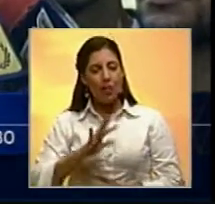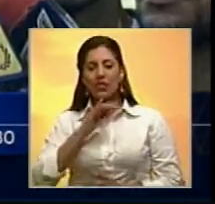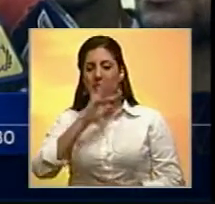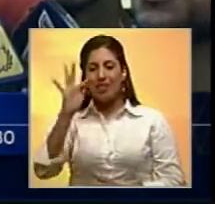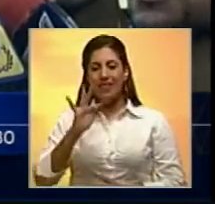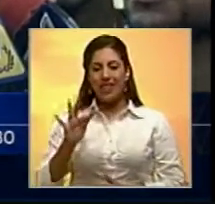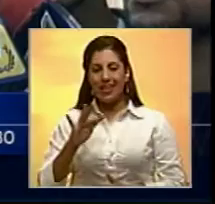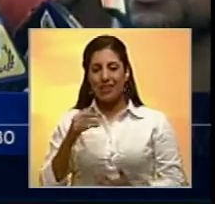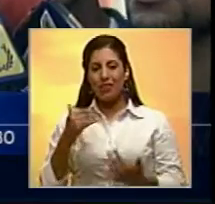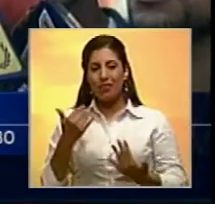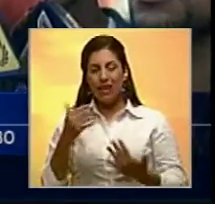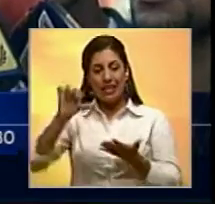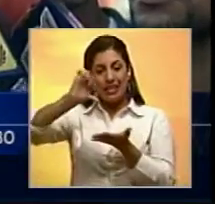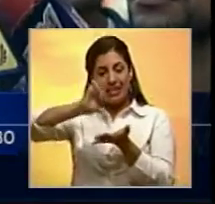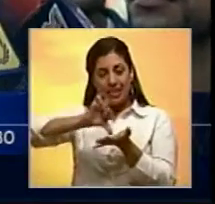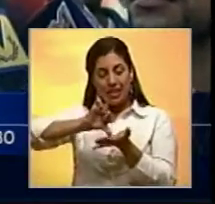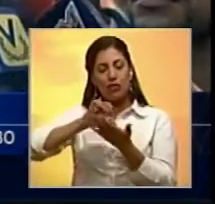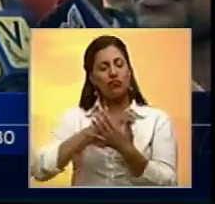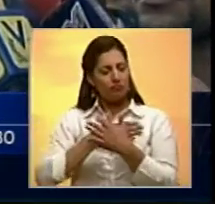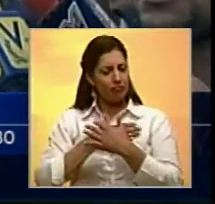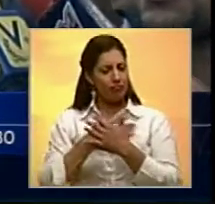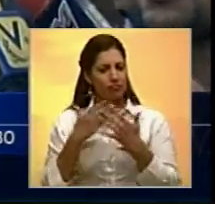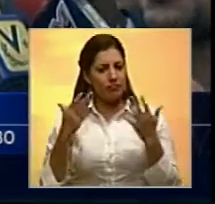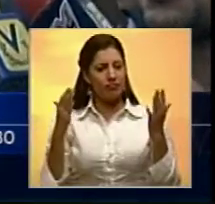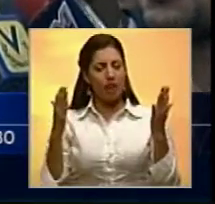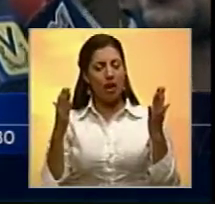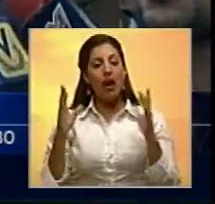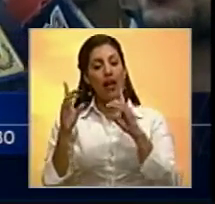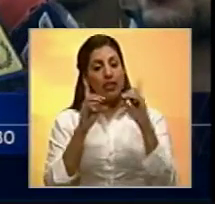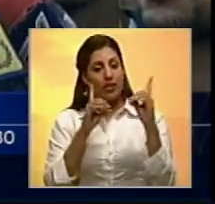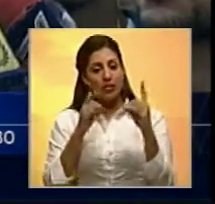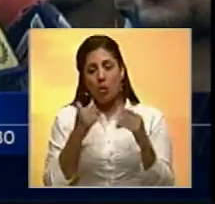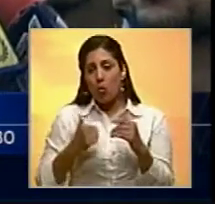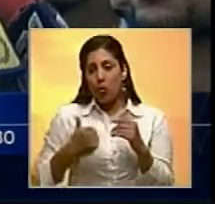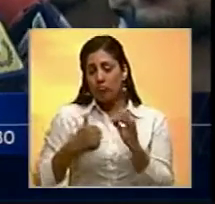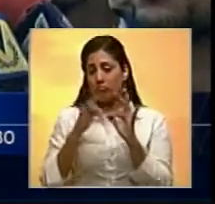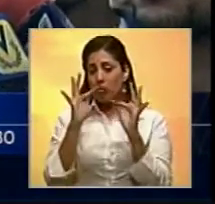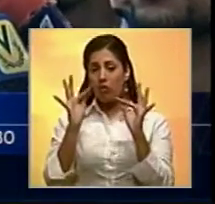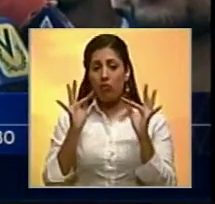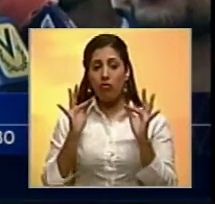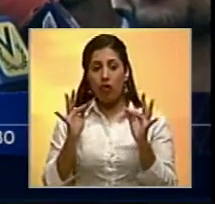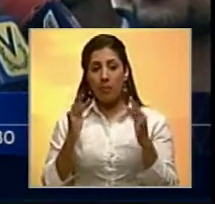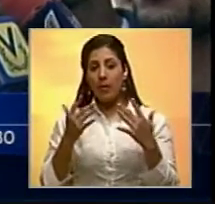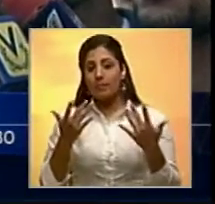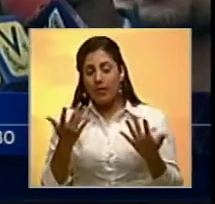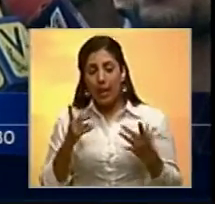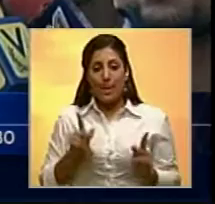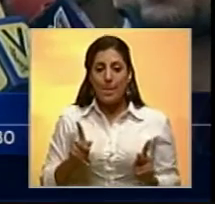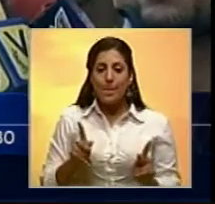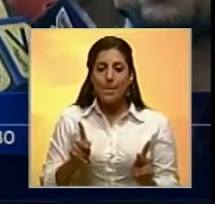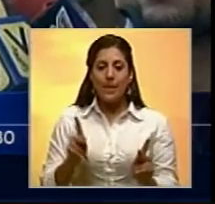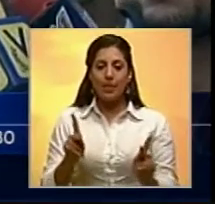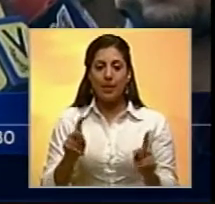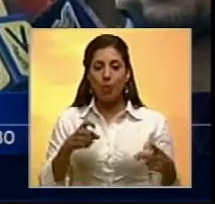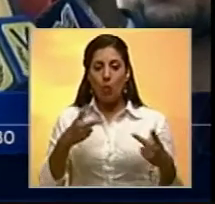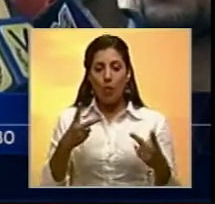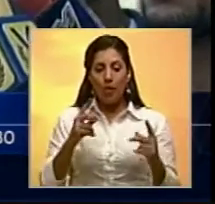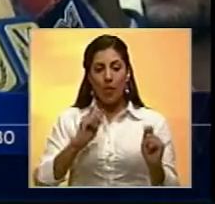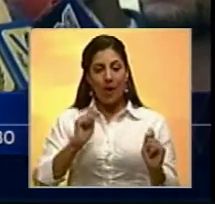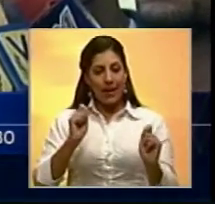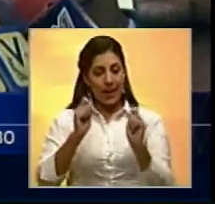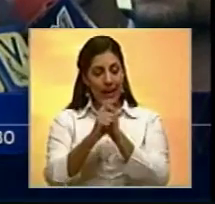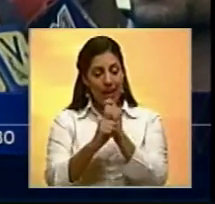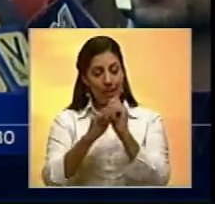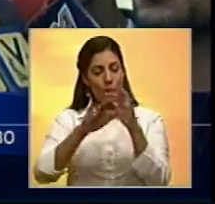Federación de Centros dispuestos a la discusión de cualquier mecanismo que nos permita el cambio